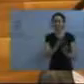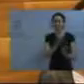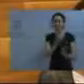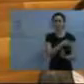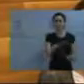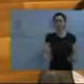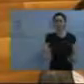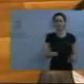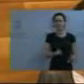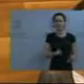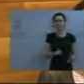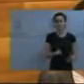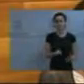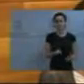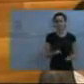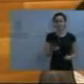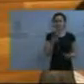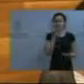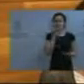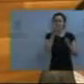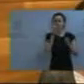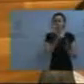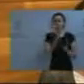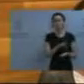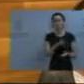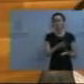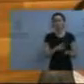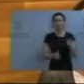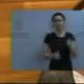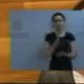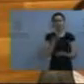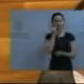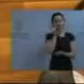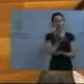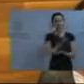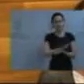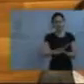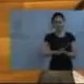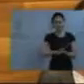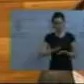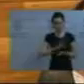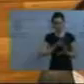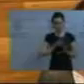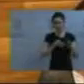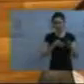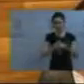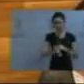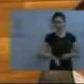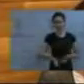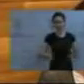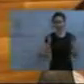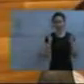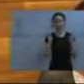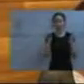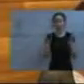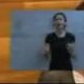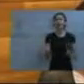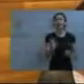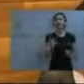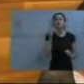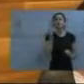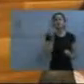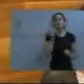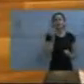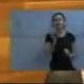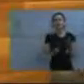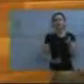posesión sobre si en algunos concursos se garantizaba esa libre concurrencia o solo se permitía que se